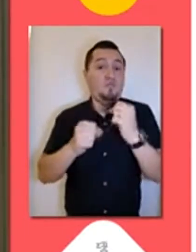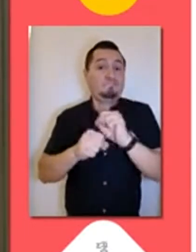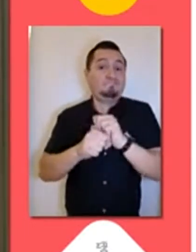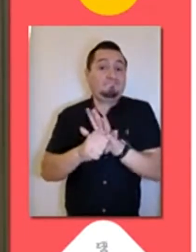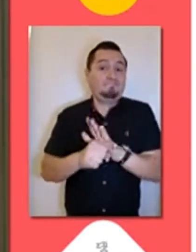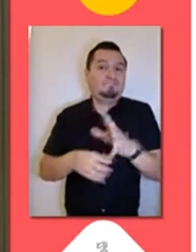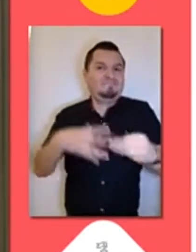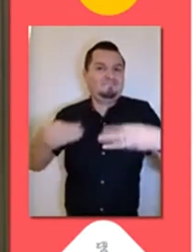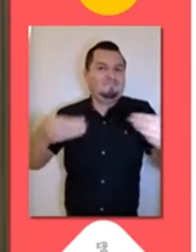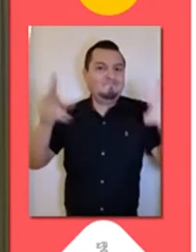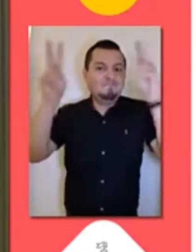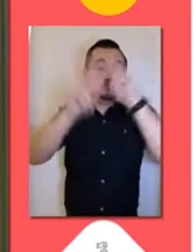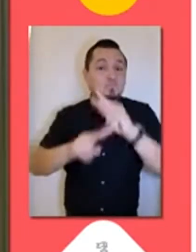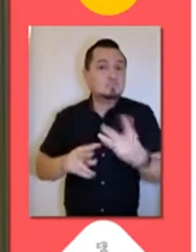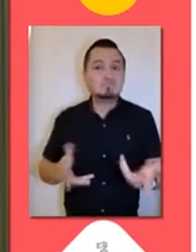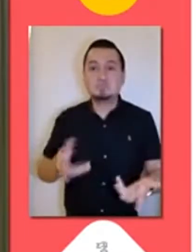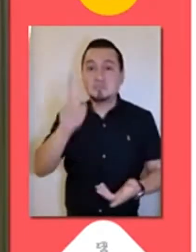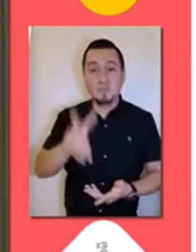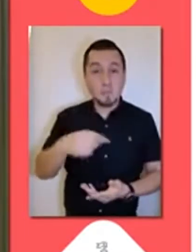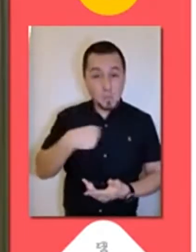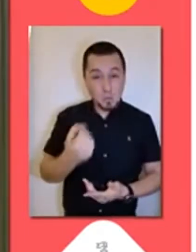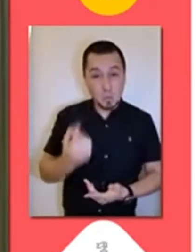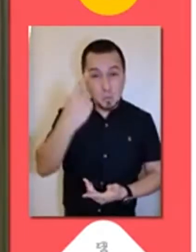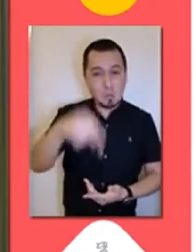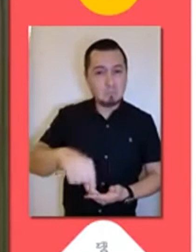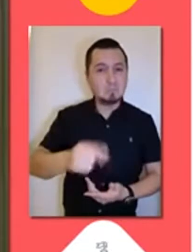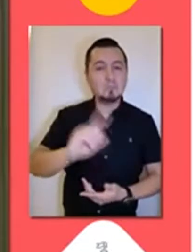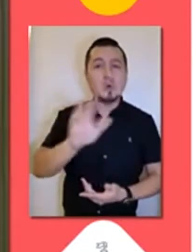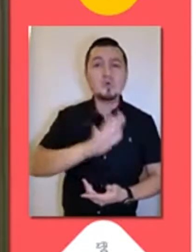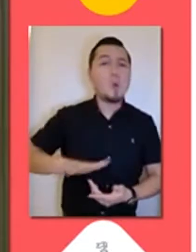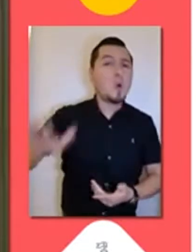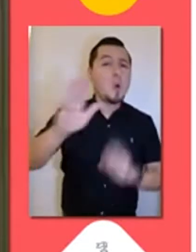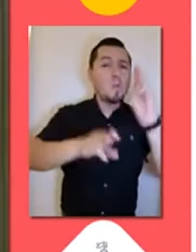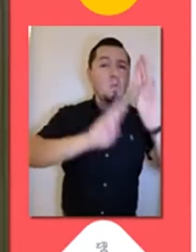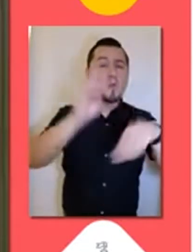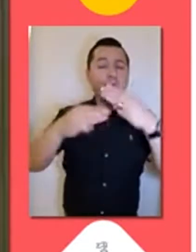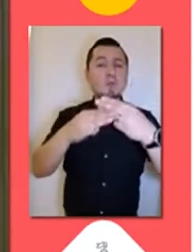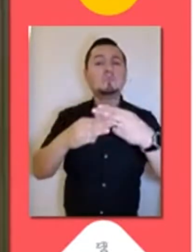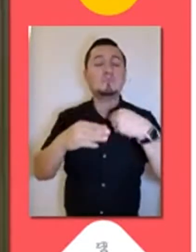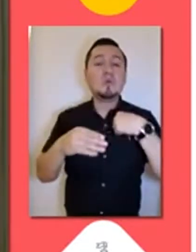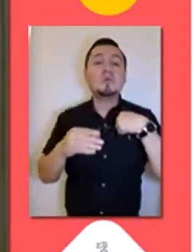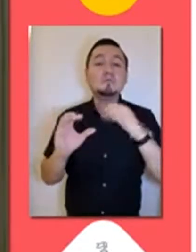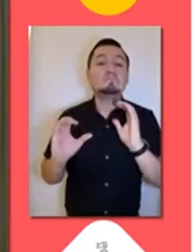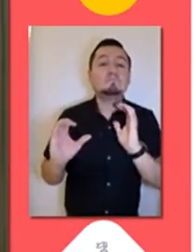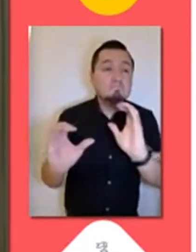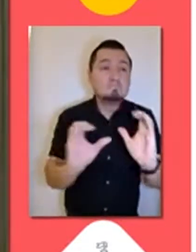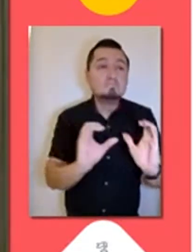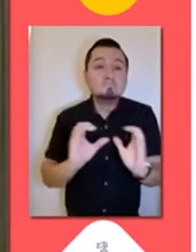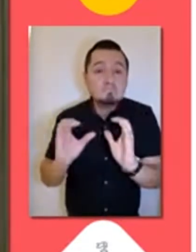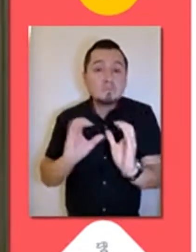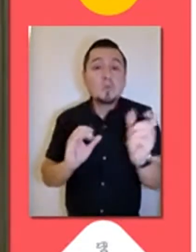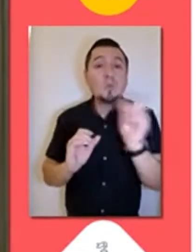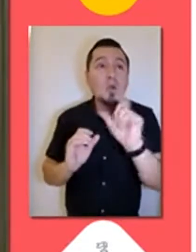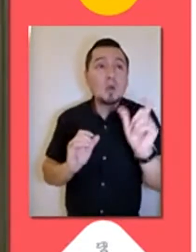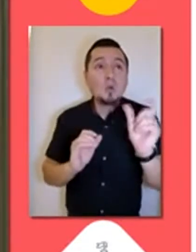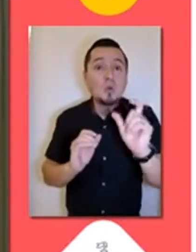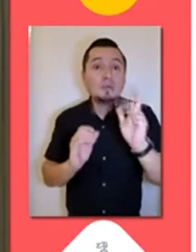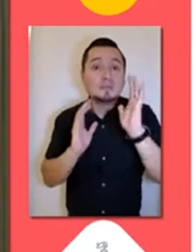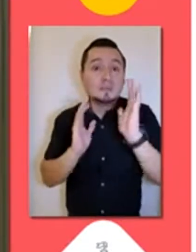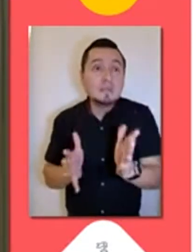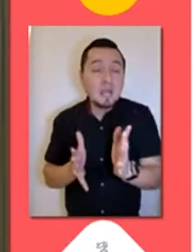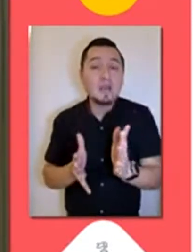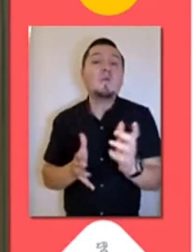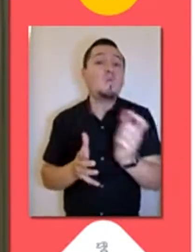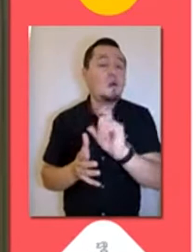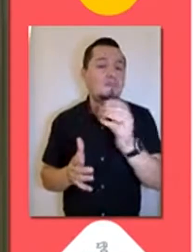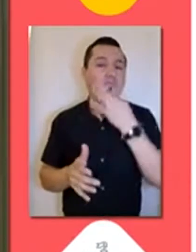estos indicadores y los iremos ya monitoreando semana a semana, como lo hemos venido haciendo, para que la gente sepa cómo vamos y cuándo se podrá